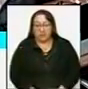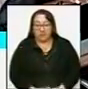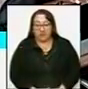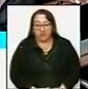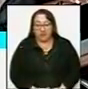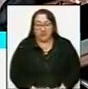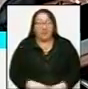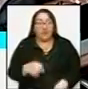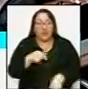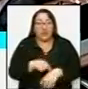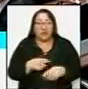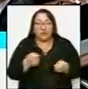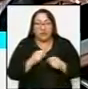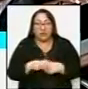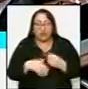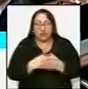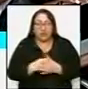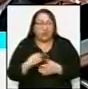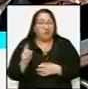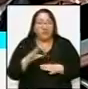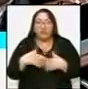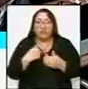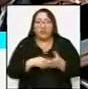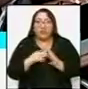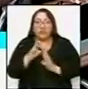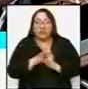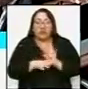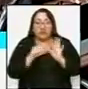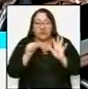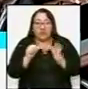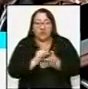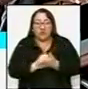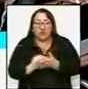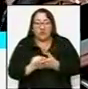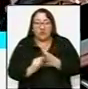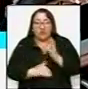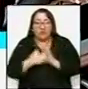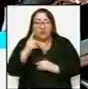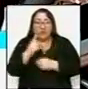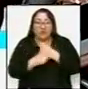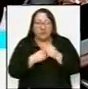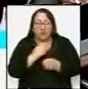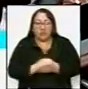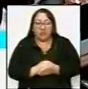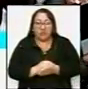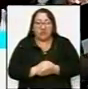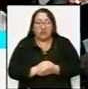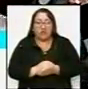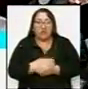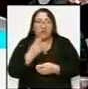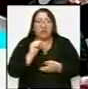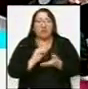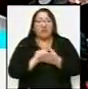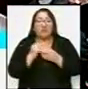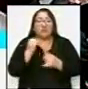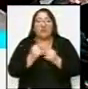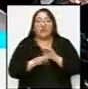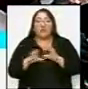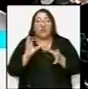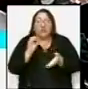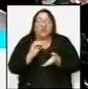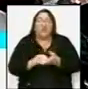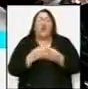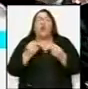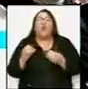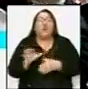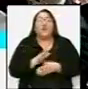El plazo de suspensión no podrá ser menor de 6 meses ni mayor de 1 año. Para su graduación se tomará en cuenta,